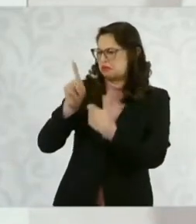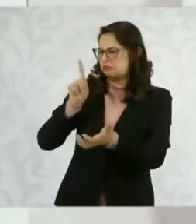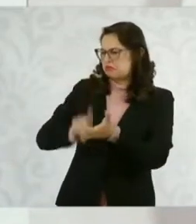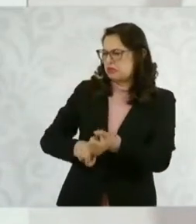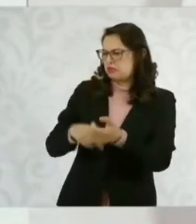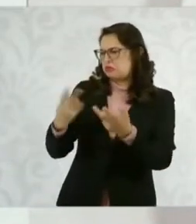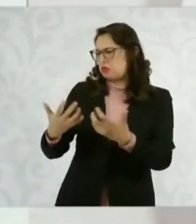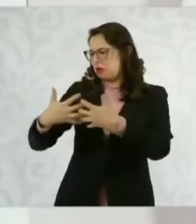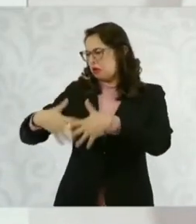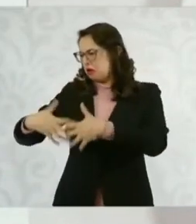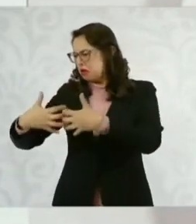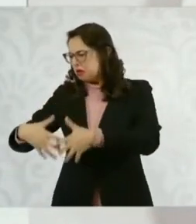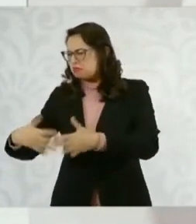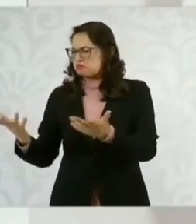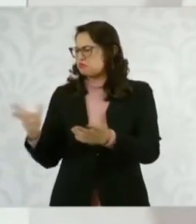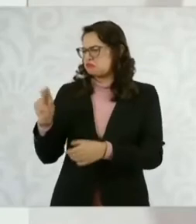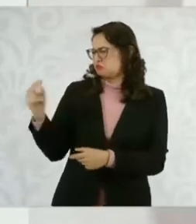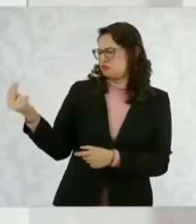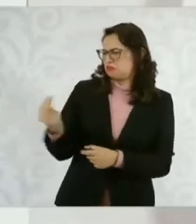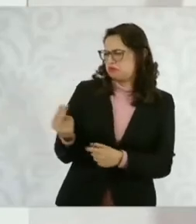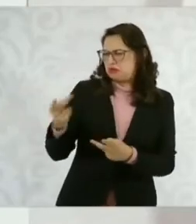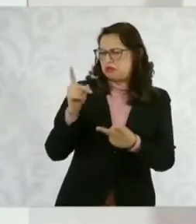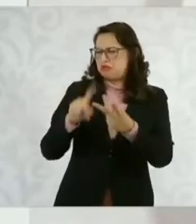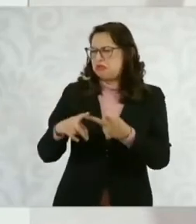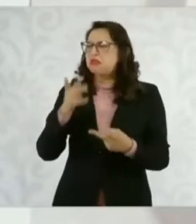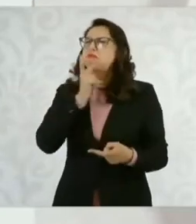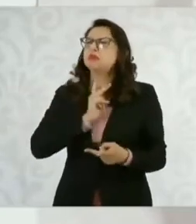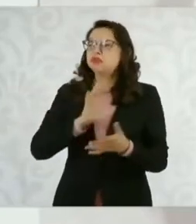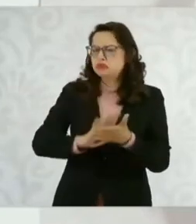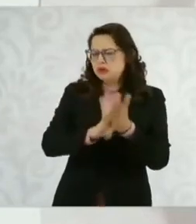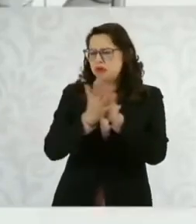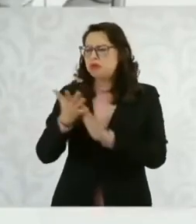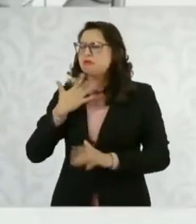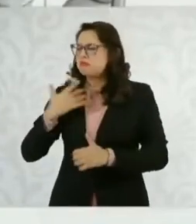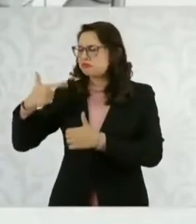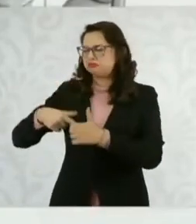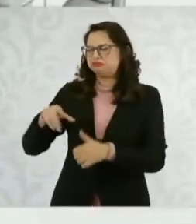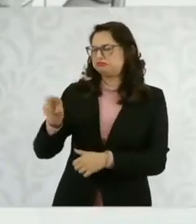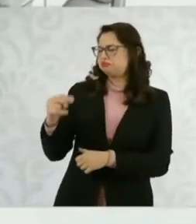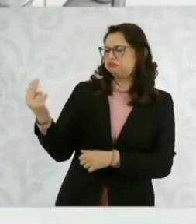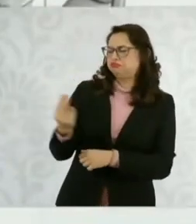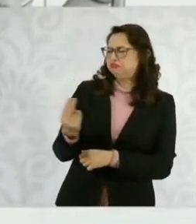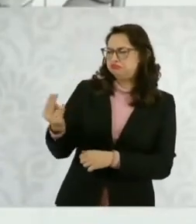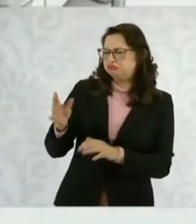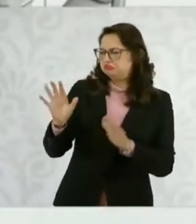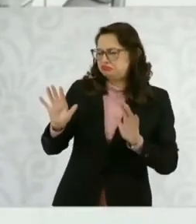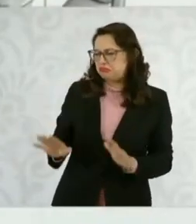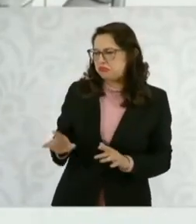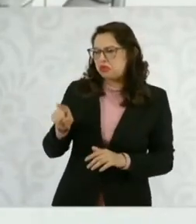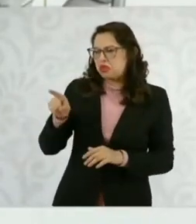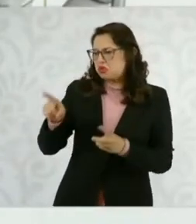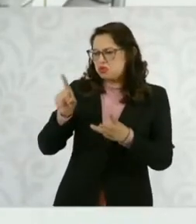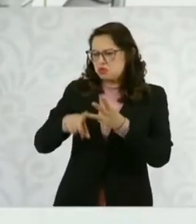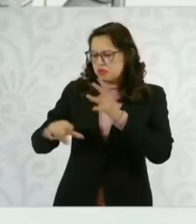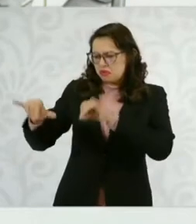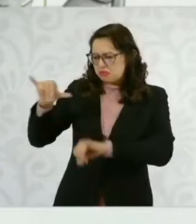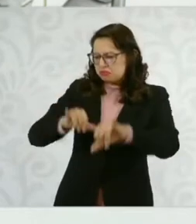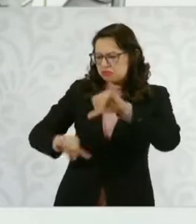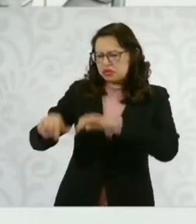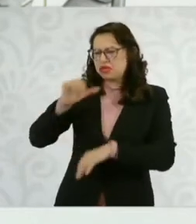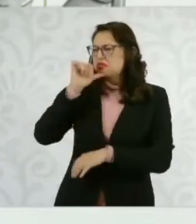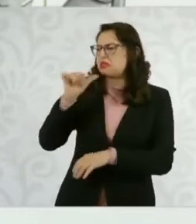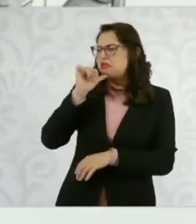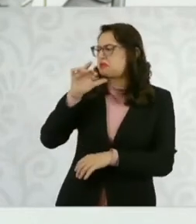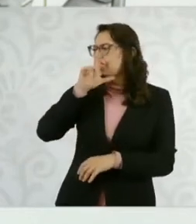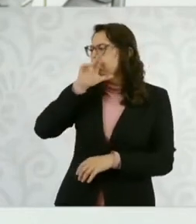no debería refinar su petróleo o de que México no importa que no produjera fertilizantes, había